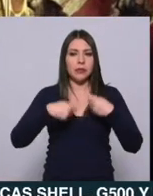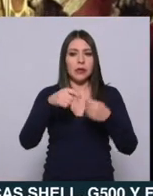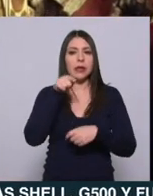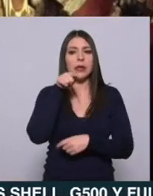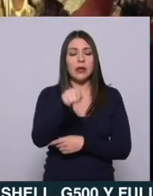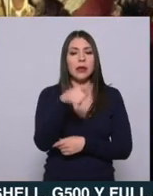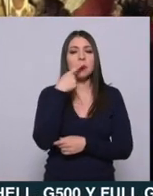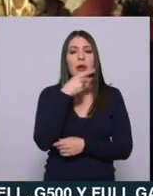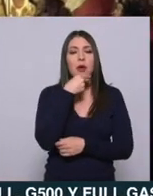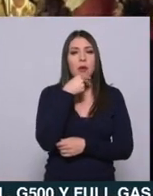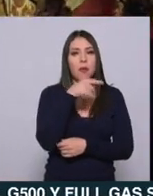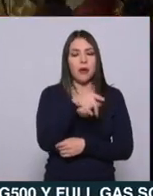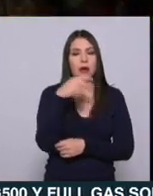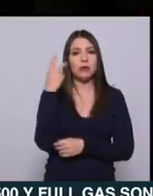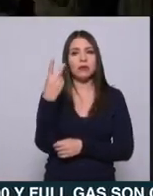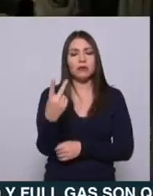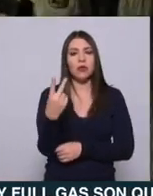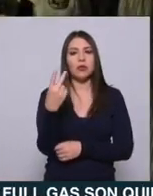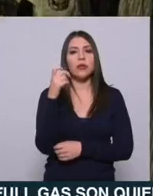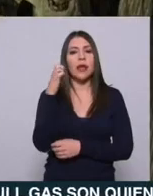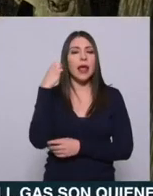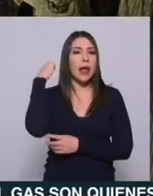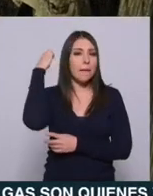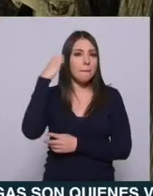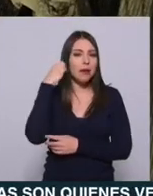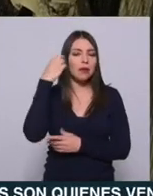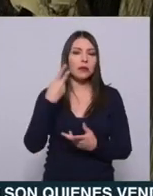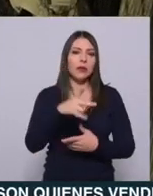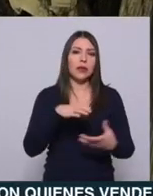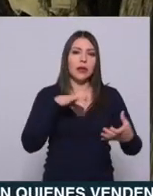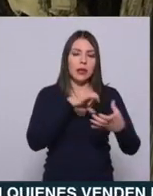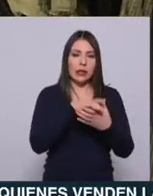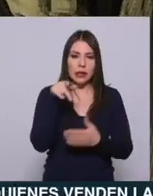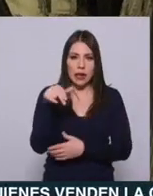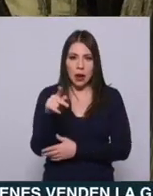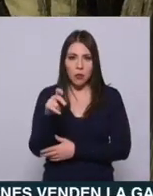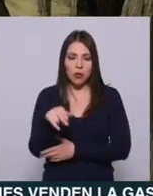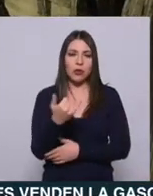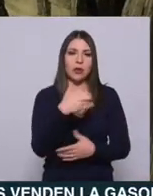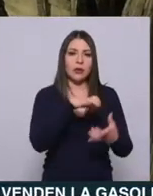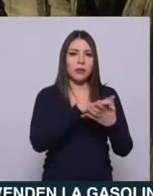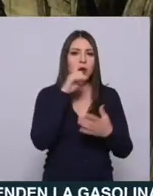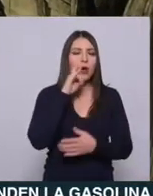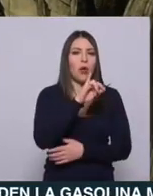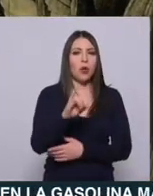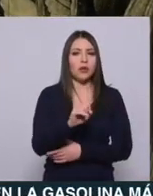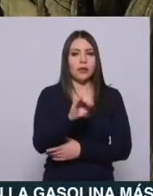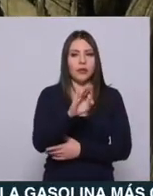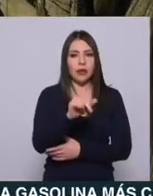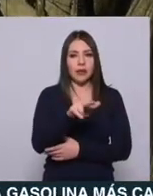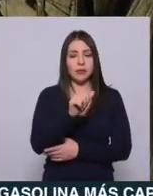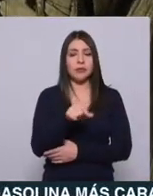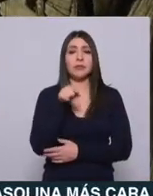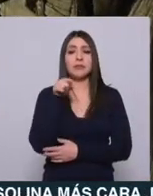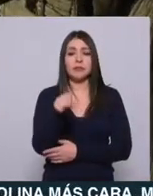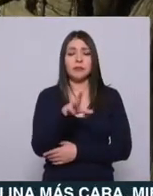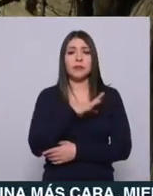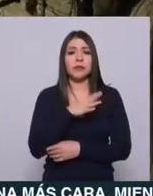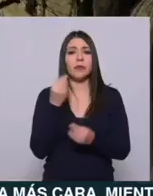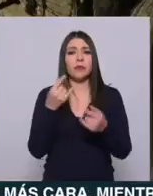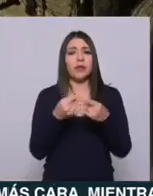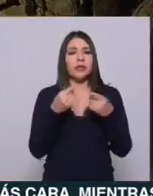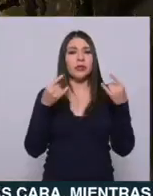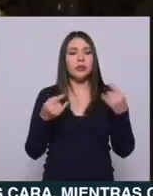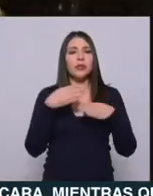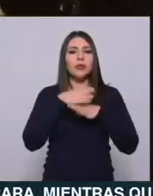esposa Josefina como emperadores. La catedral fue escenario de una de las icónicas historias de la literatura francesa, El jorobado